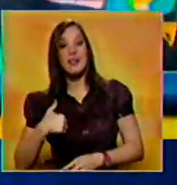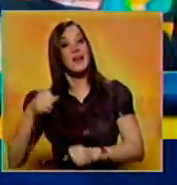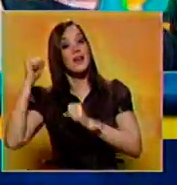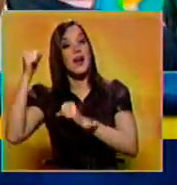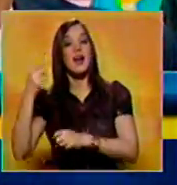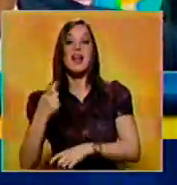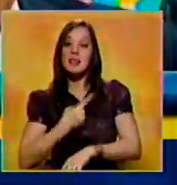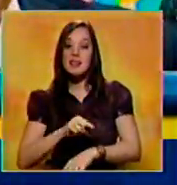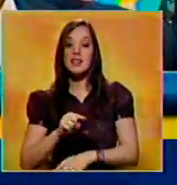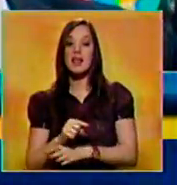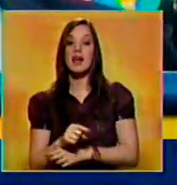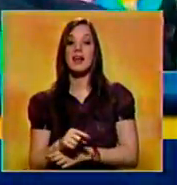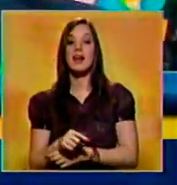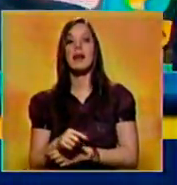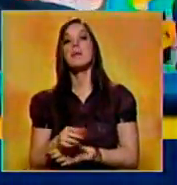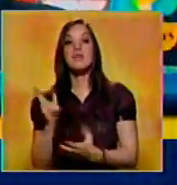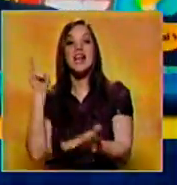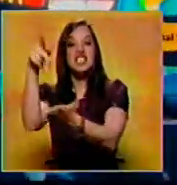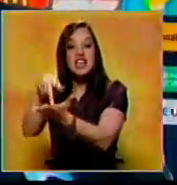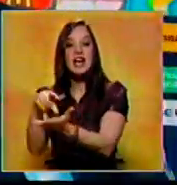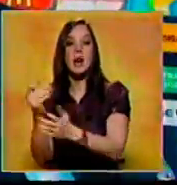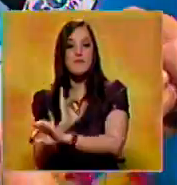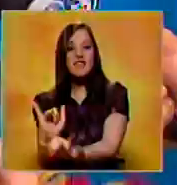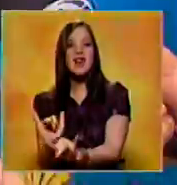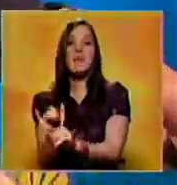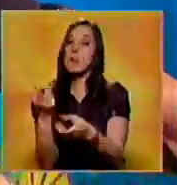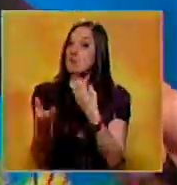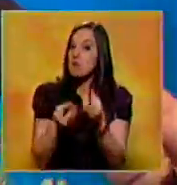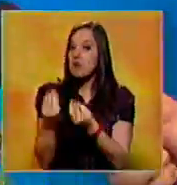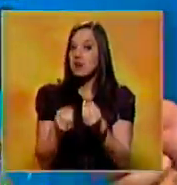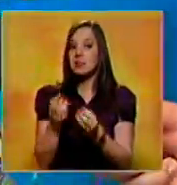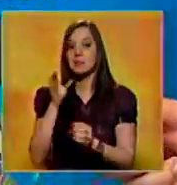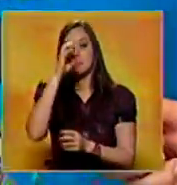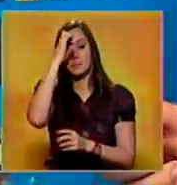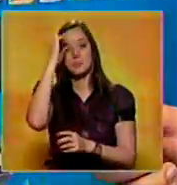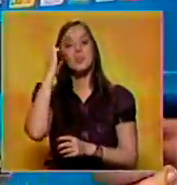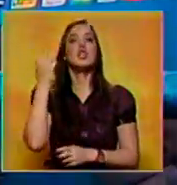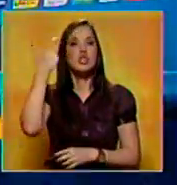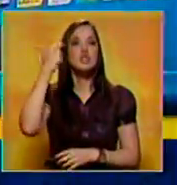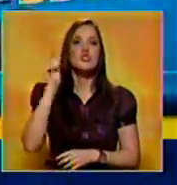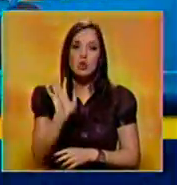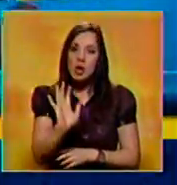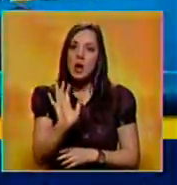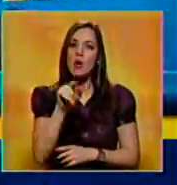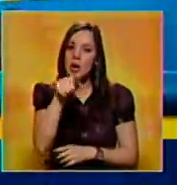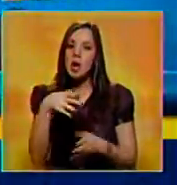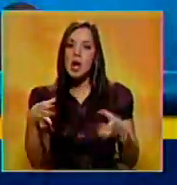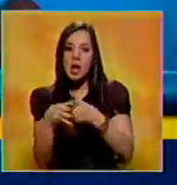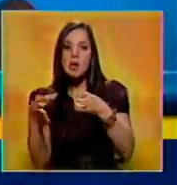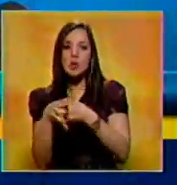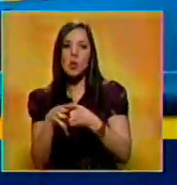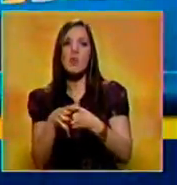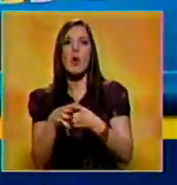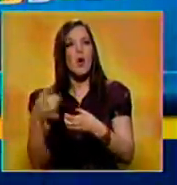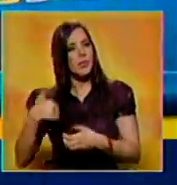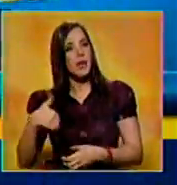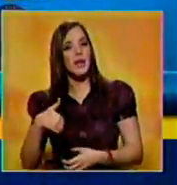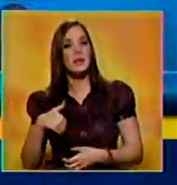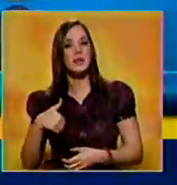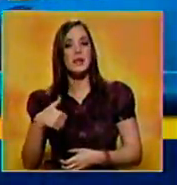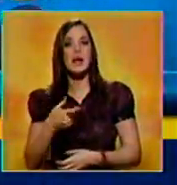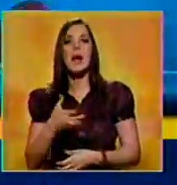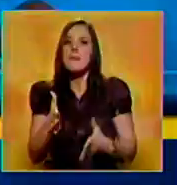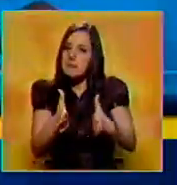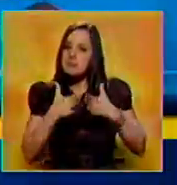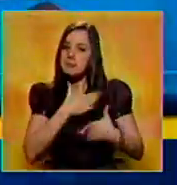bueno, llegamos a la final, vamos a ver qué podemos hacer. Creo que este grupo se merecía una alegría de esta magnitud. Creo que por ahí veníamos en